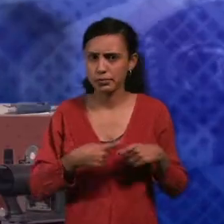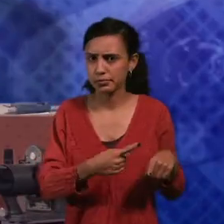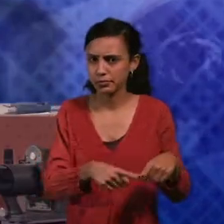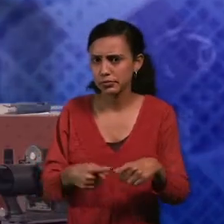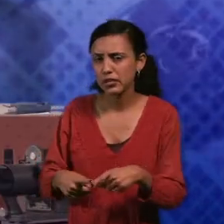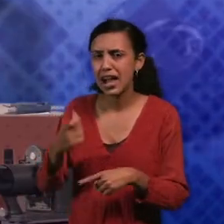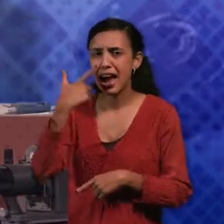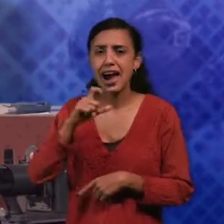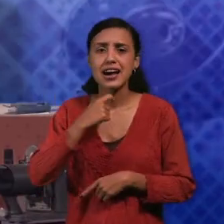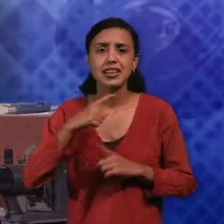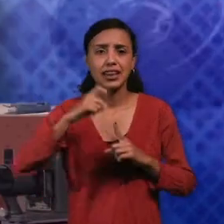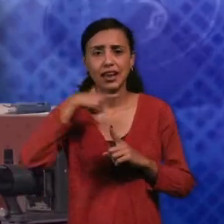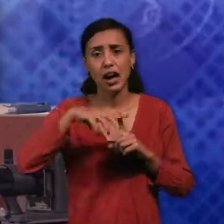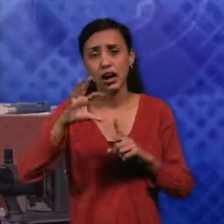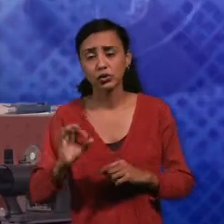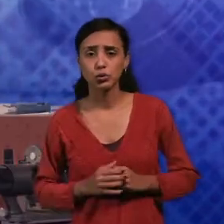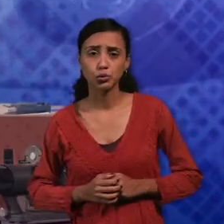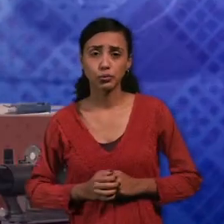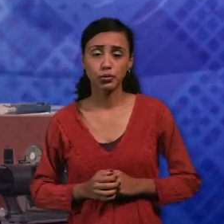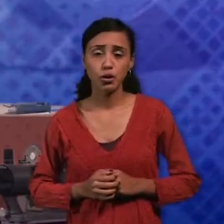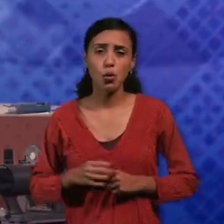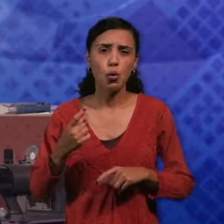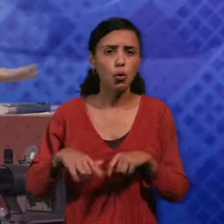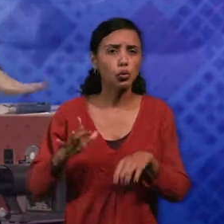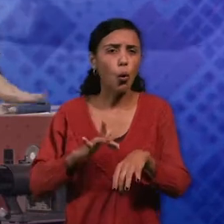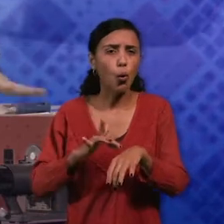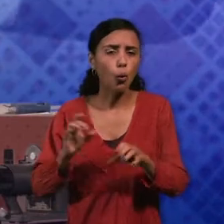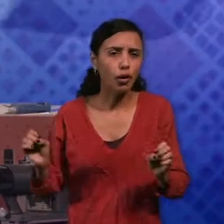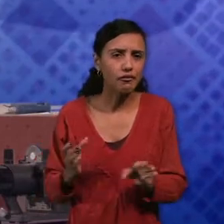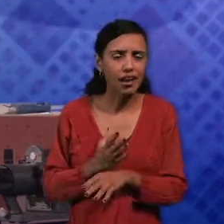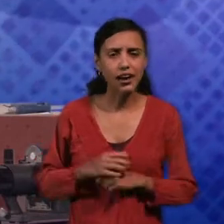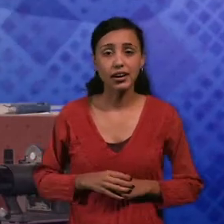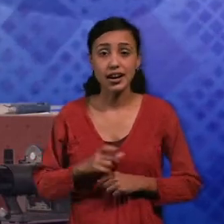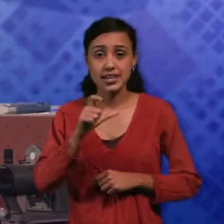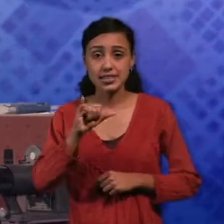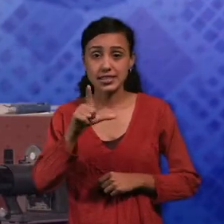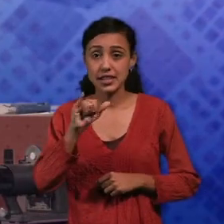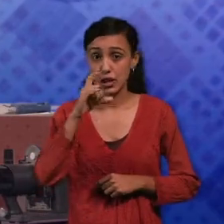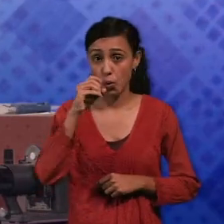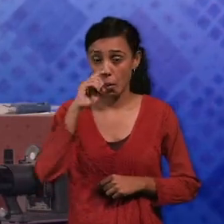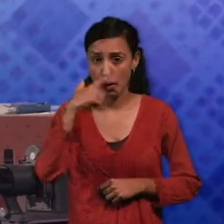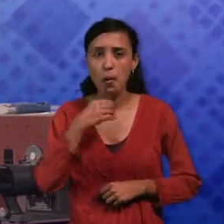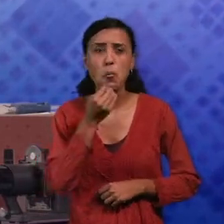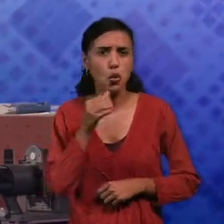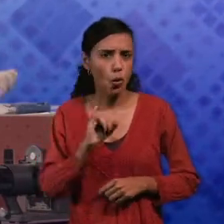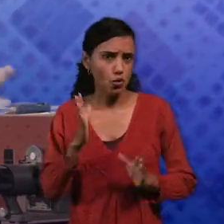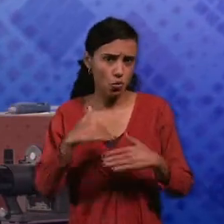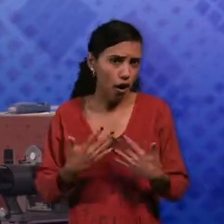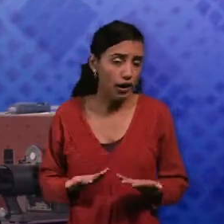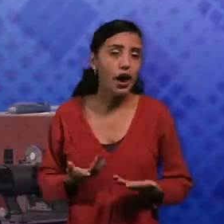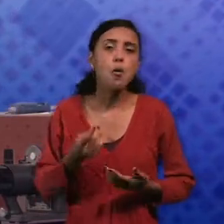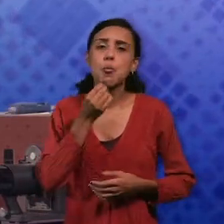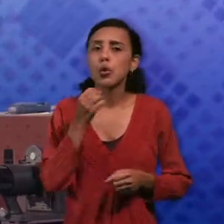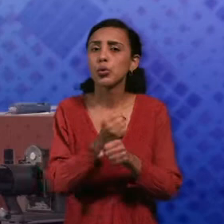usar acetato, o como le llamamos cola blanca, pueden usar silicona, pueden, si no tienen ninguno de esos tipos de goma, pueden